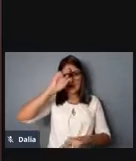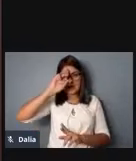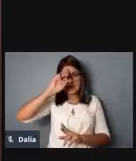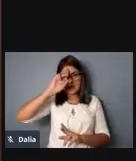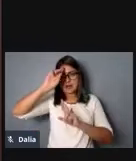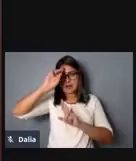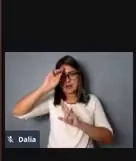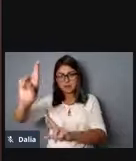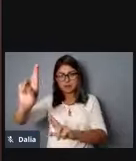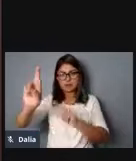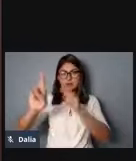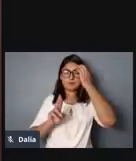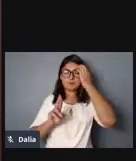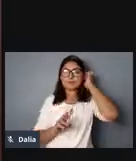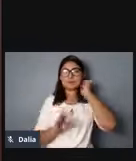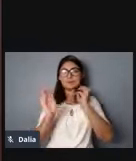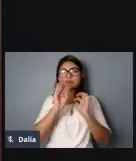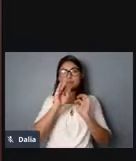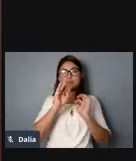grande por